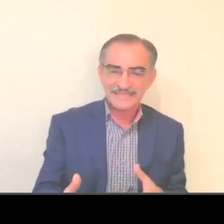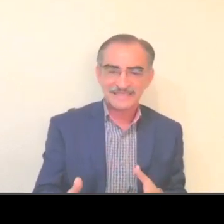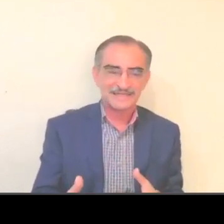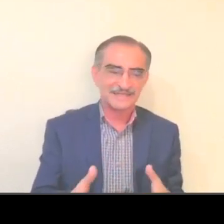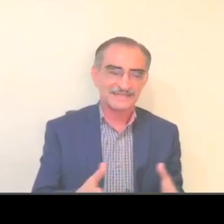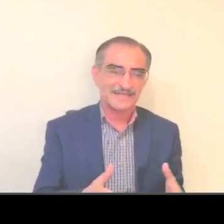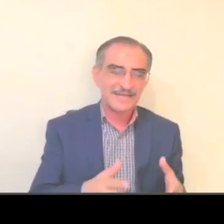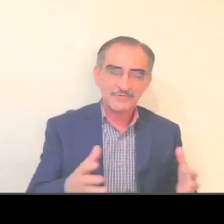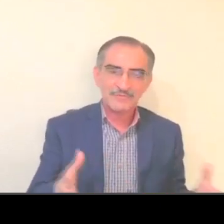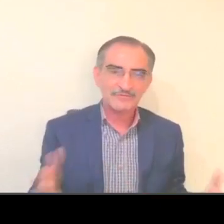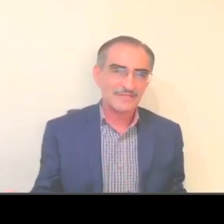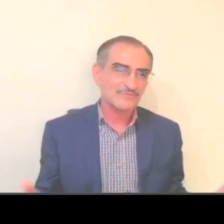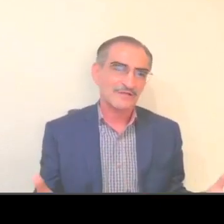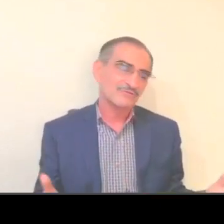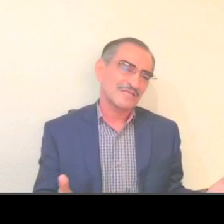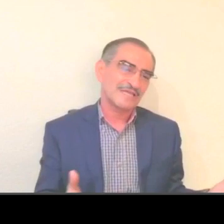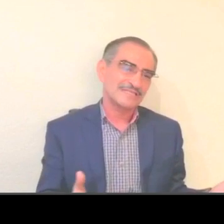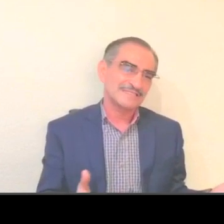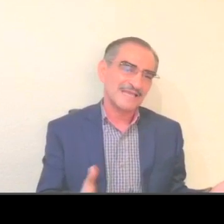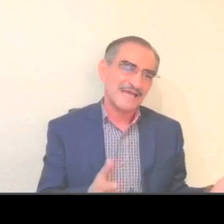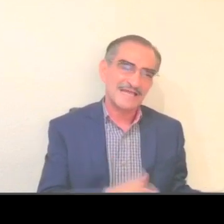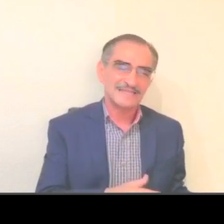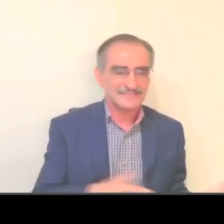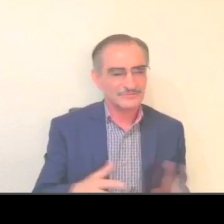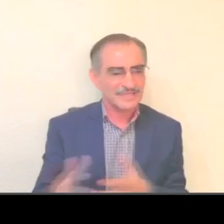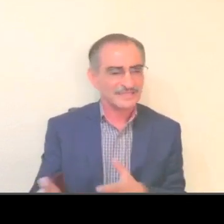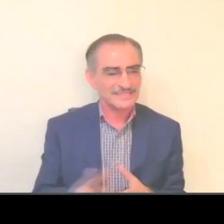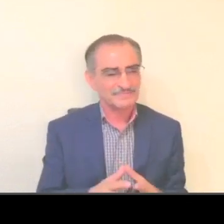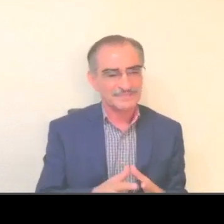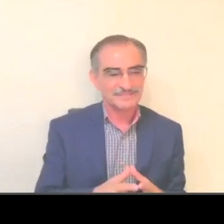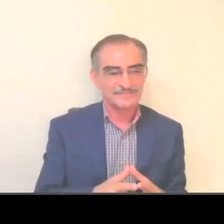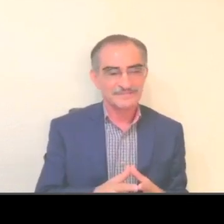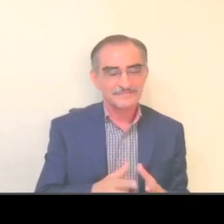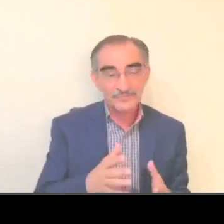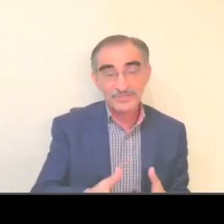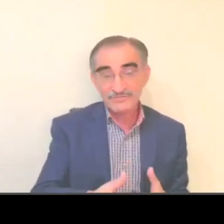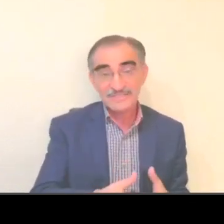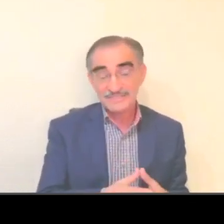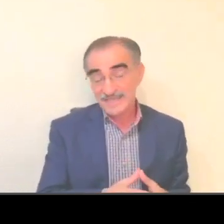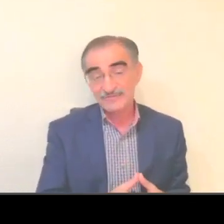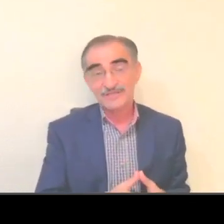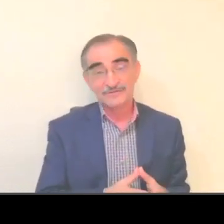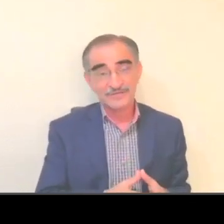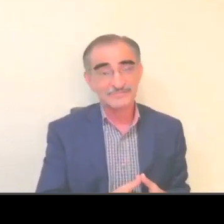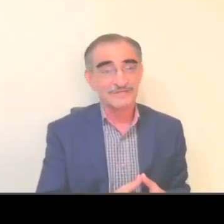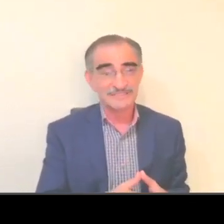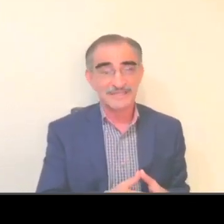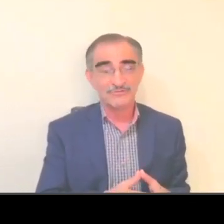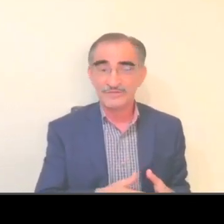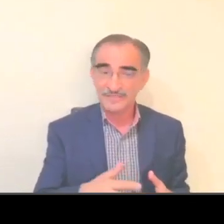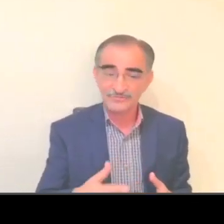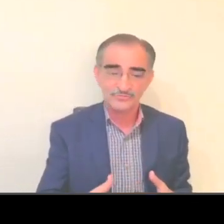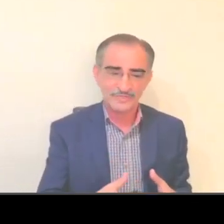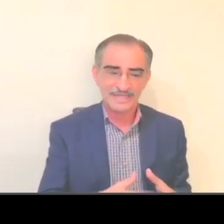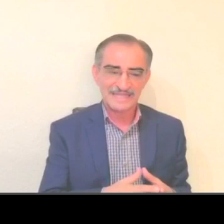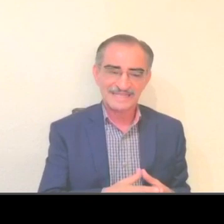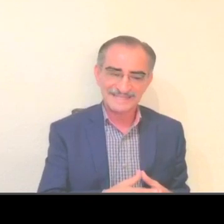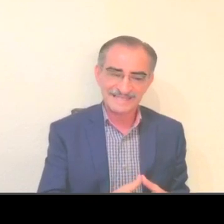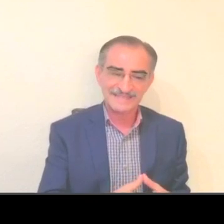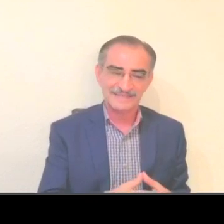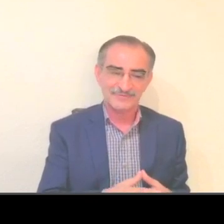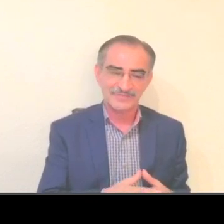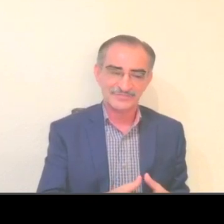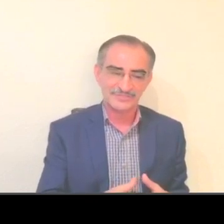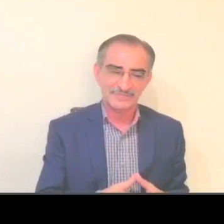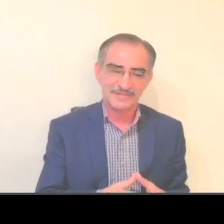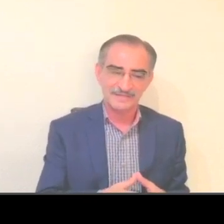qué hacer en el momento de alguna contingencia, antes, durante y después. Por ello es necesario que el Congreso del Estado cuente con su brigada